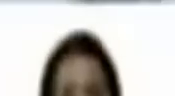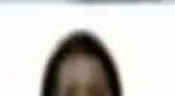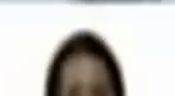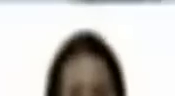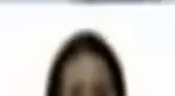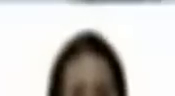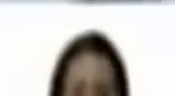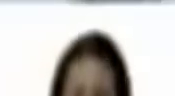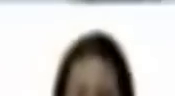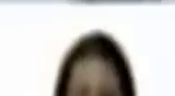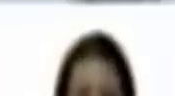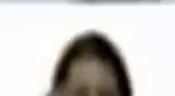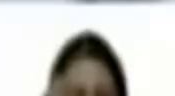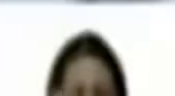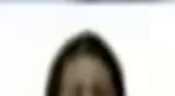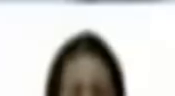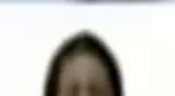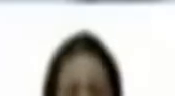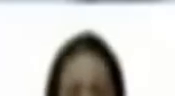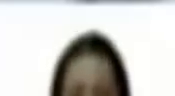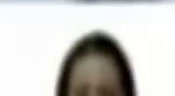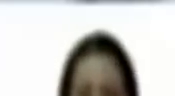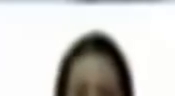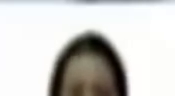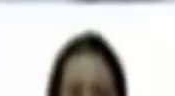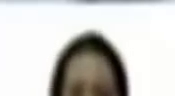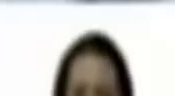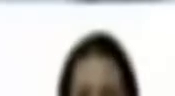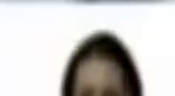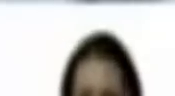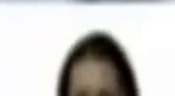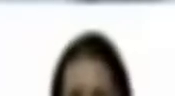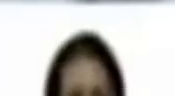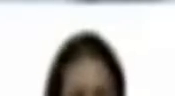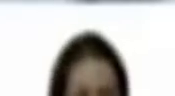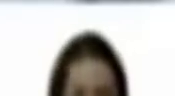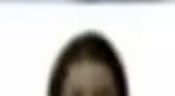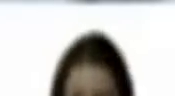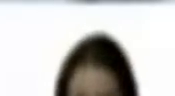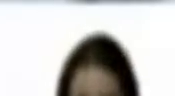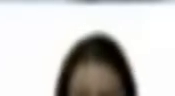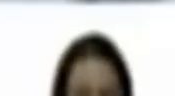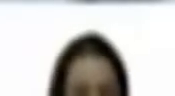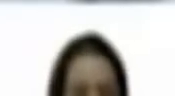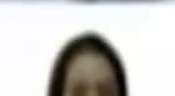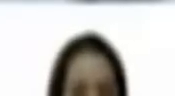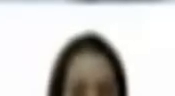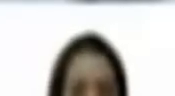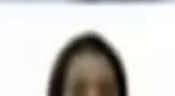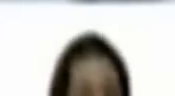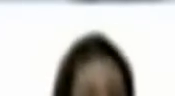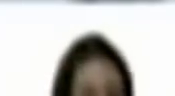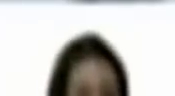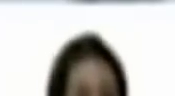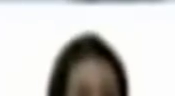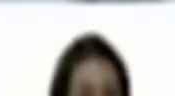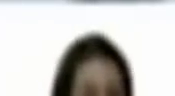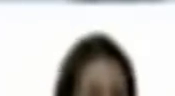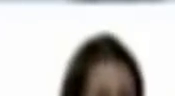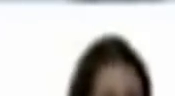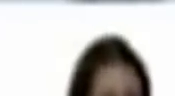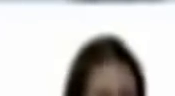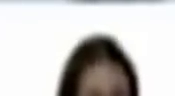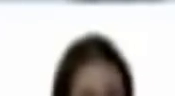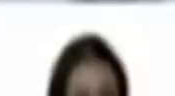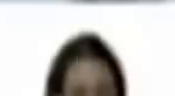de sus altos representantes el presidente del parlamento conocido chavista señores Jorge Rodríguez llegó a París para reunirse con la oposición liderada por Juan guaidó